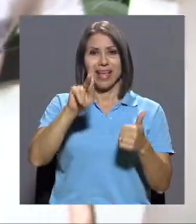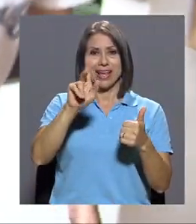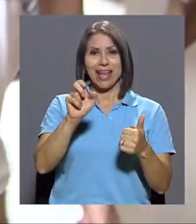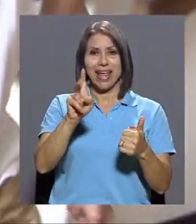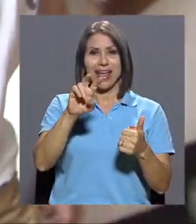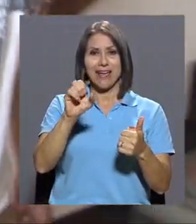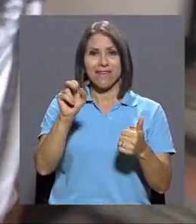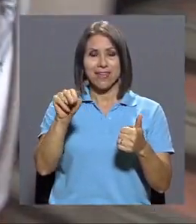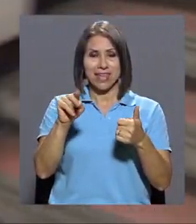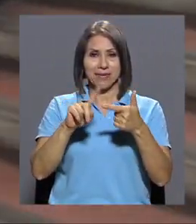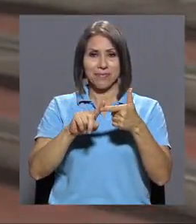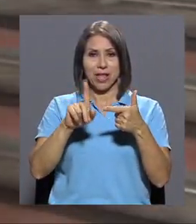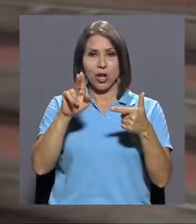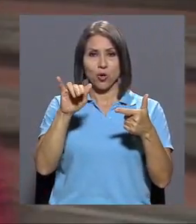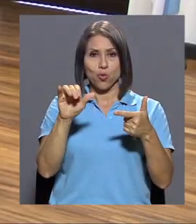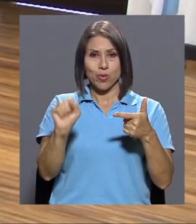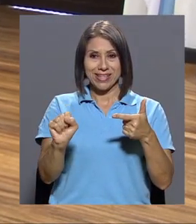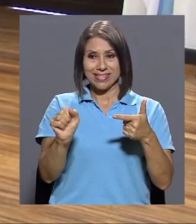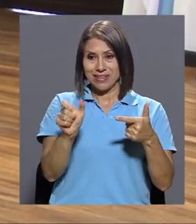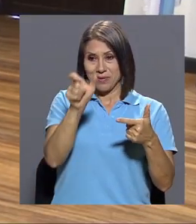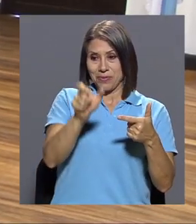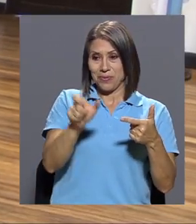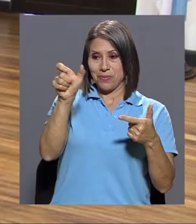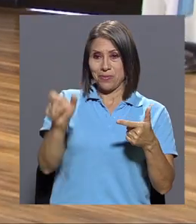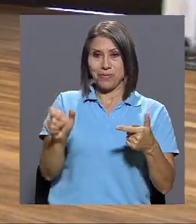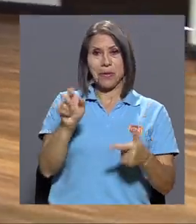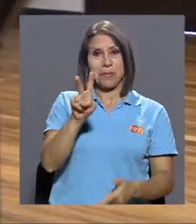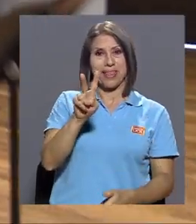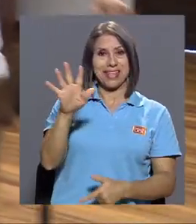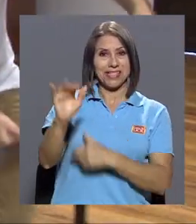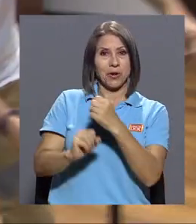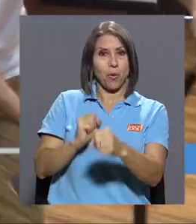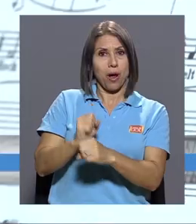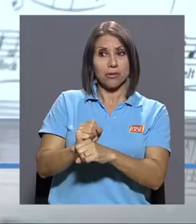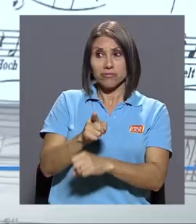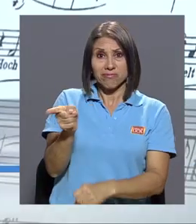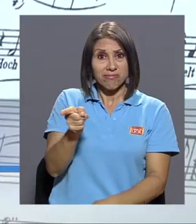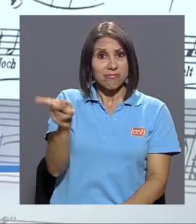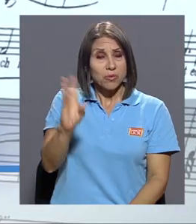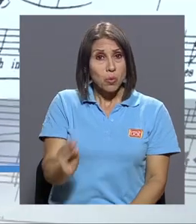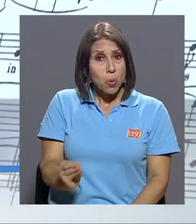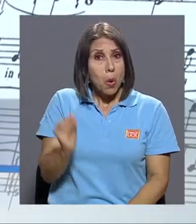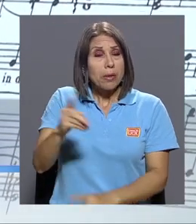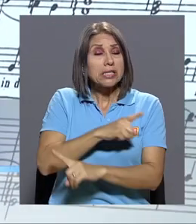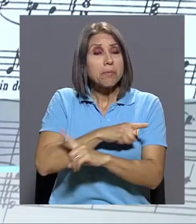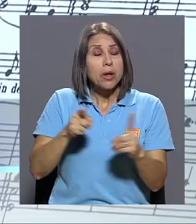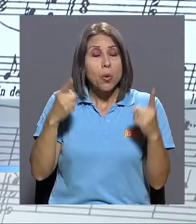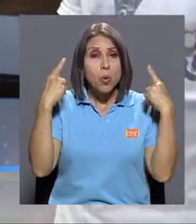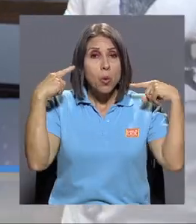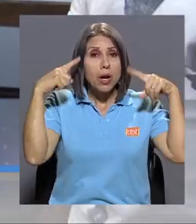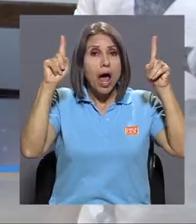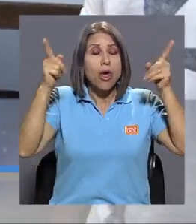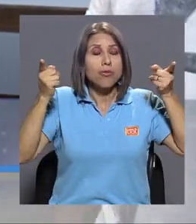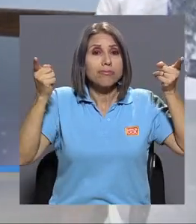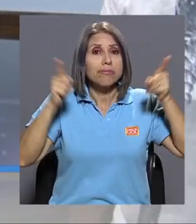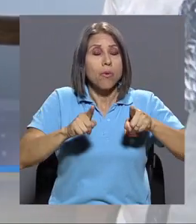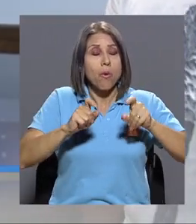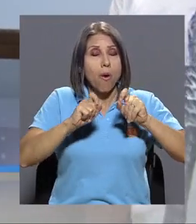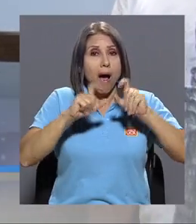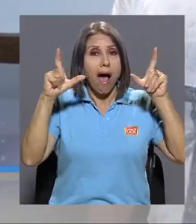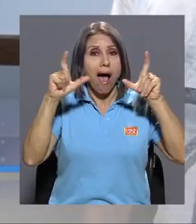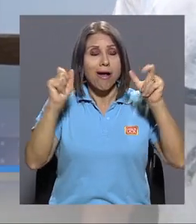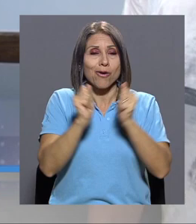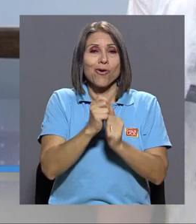kevin y louis tienen 25 años de edad y aunque son tan jóvenes han logrado cosas impresionantes con sus